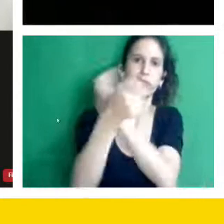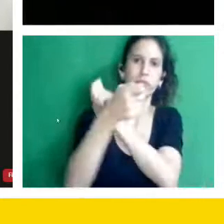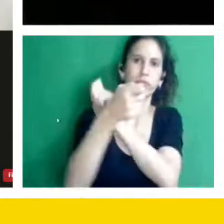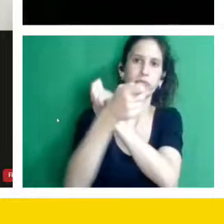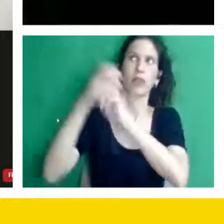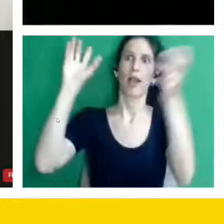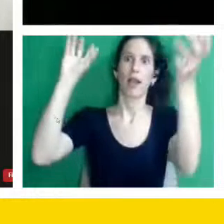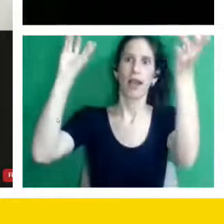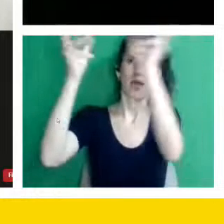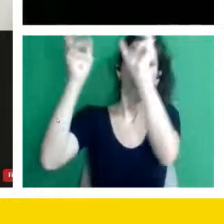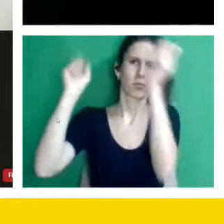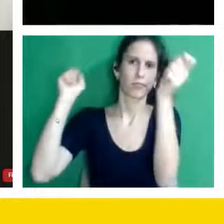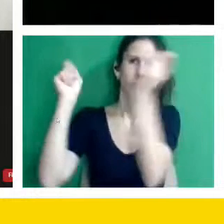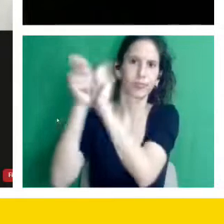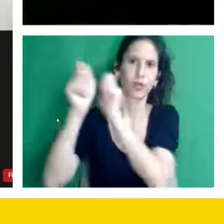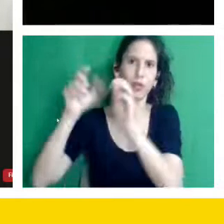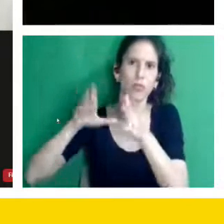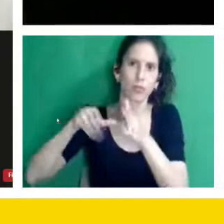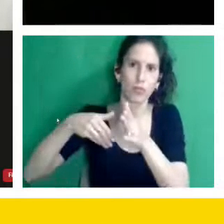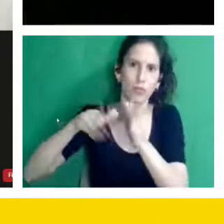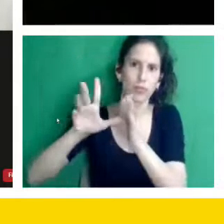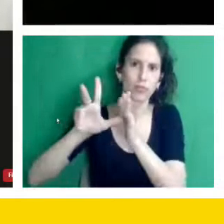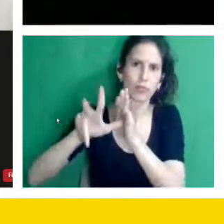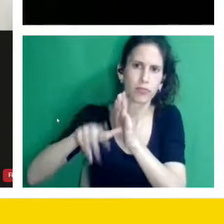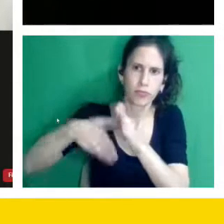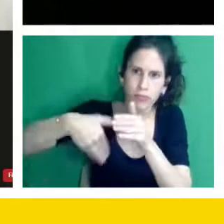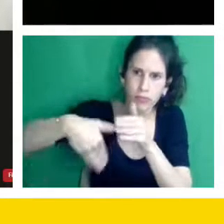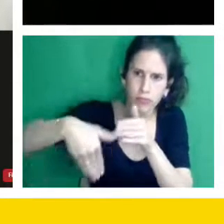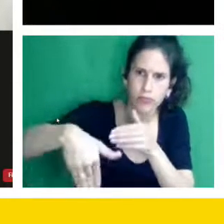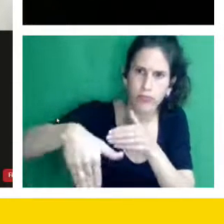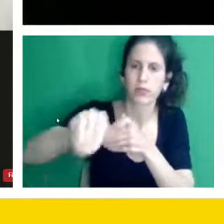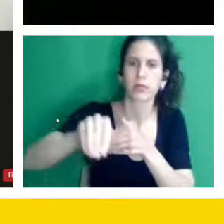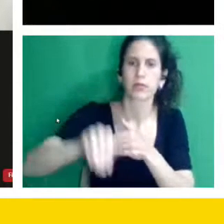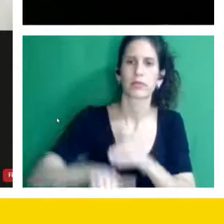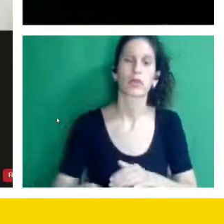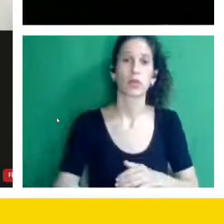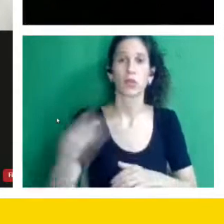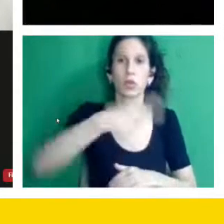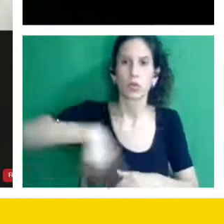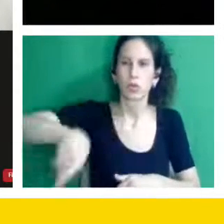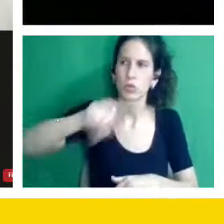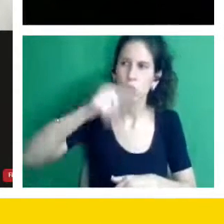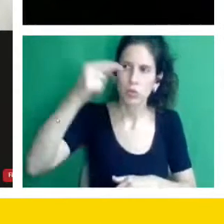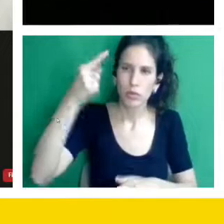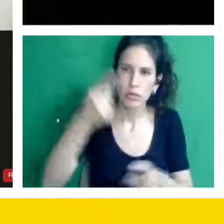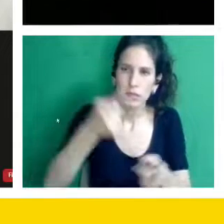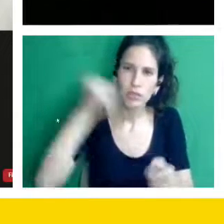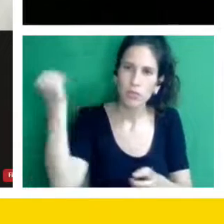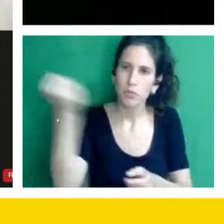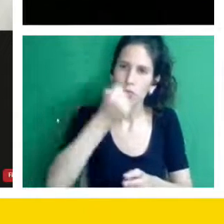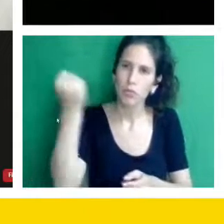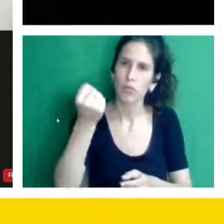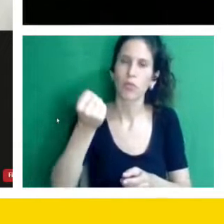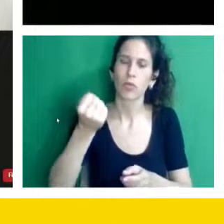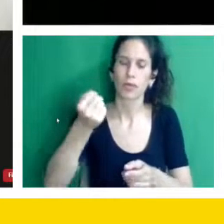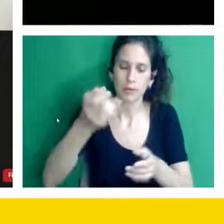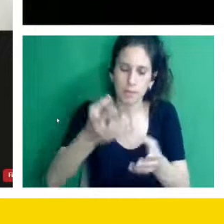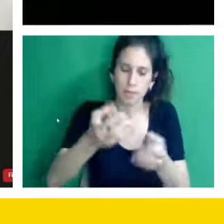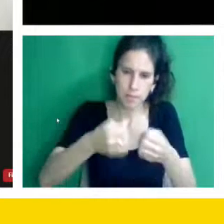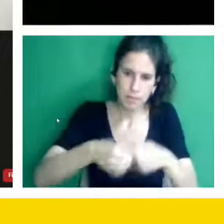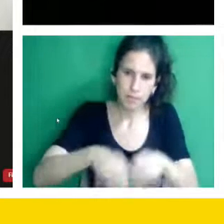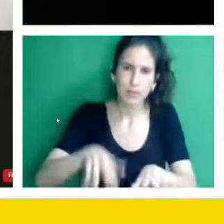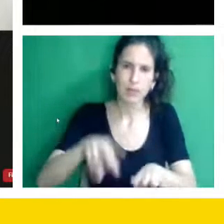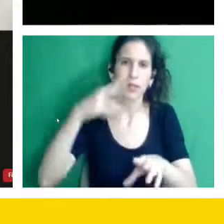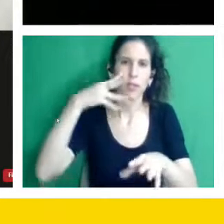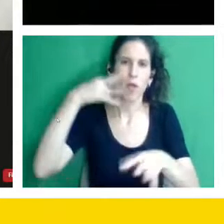esa mirada del cambio de naipe es necesaria hacerla ahora. Porque de lo contrario, van a venir las catástrofes y las personas